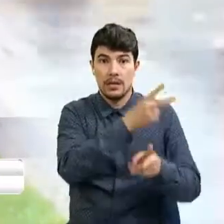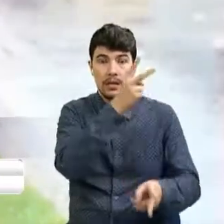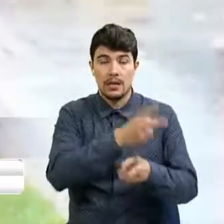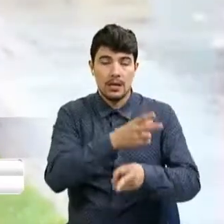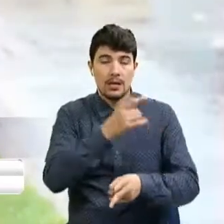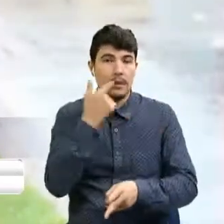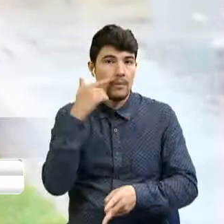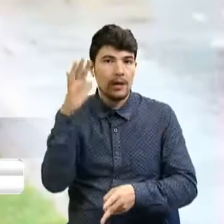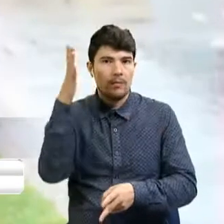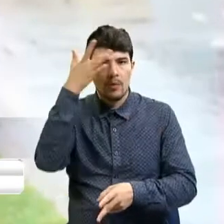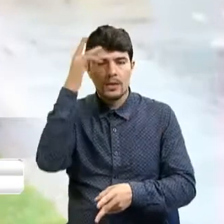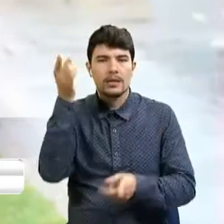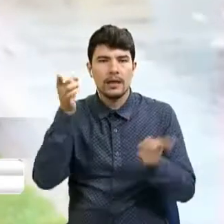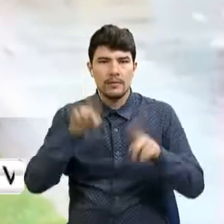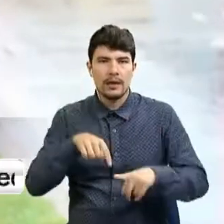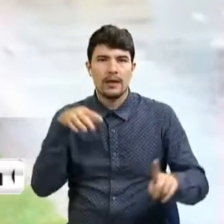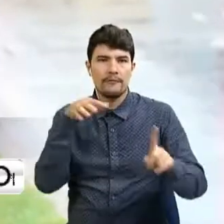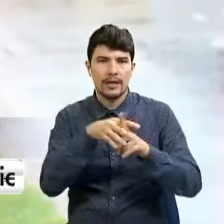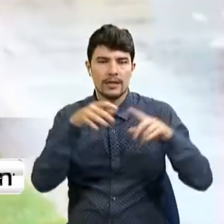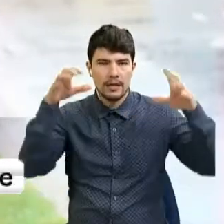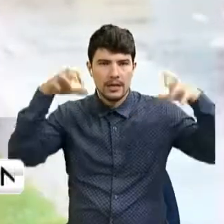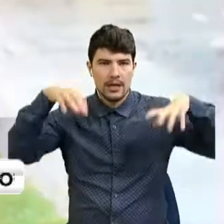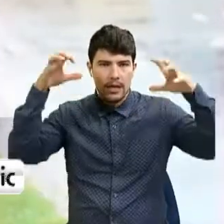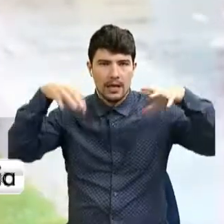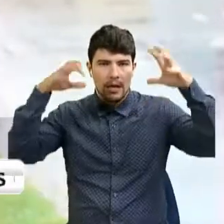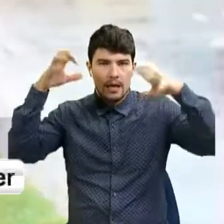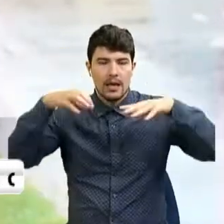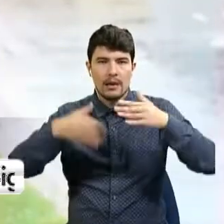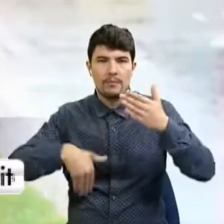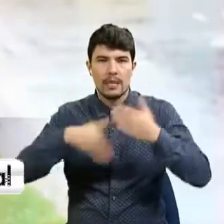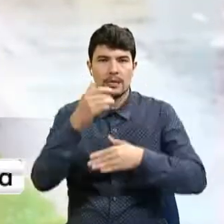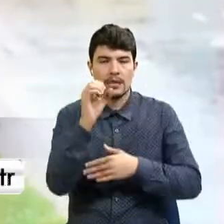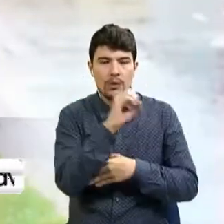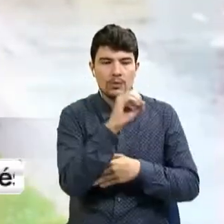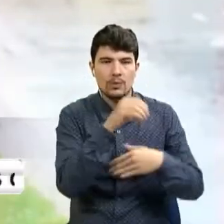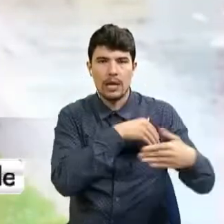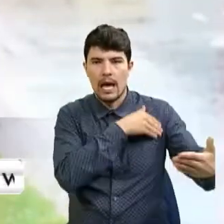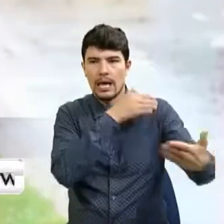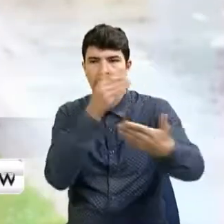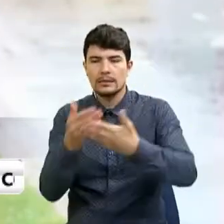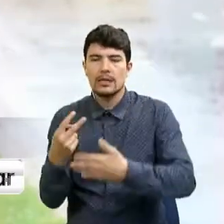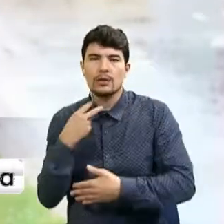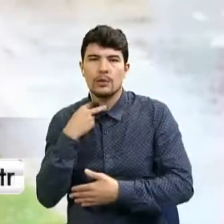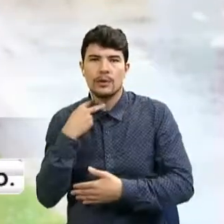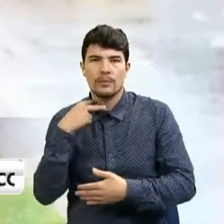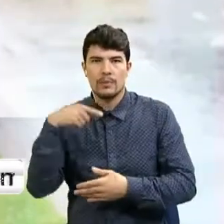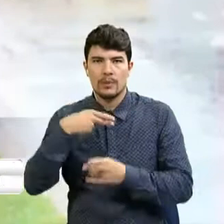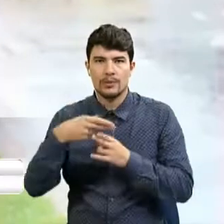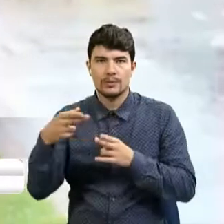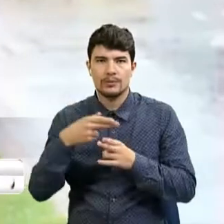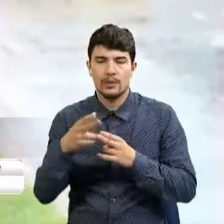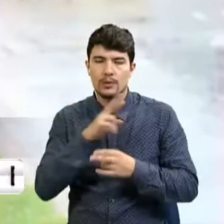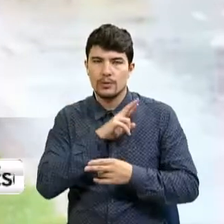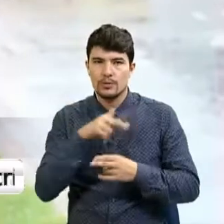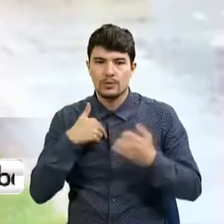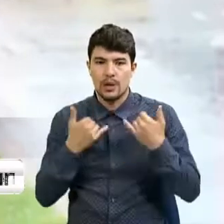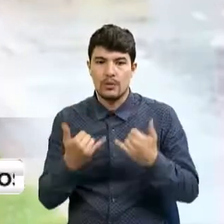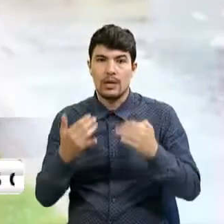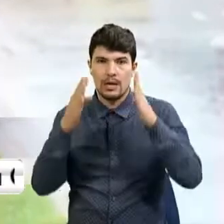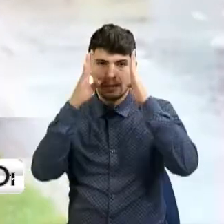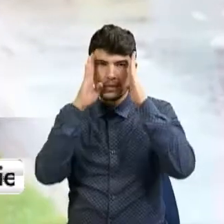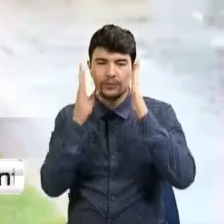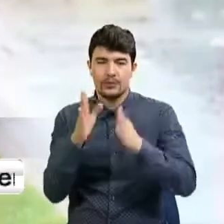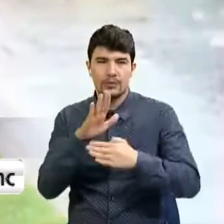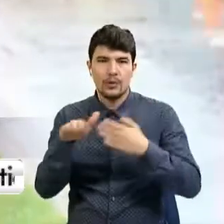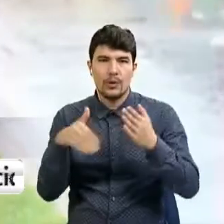espera también la temporada de lluvias como tal, que va desde el mes de octubre hasta noviembre próximo. Nosotros seguiremos muy pendientes de